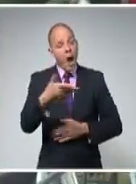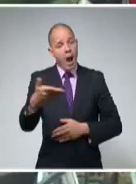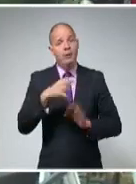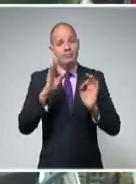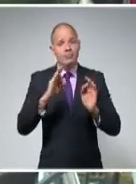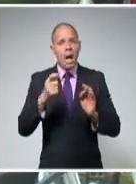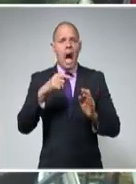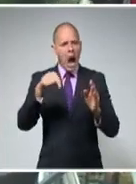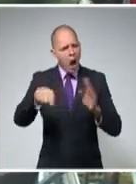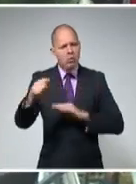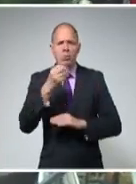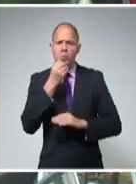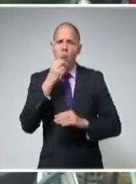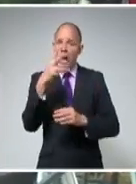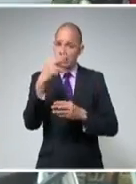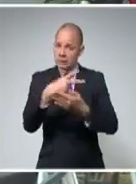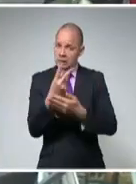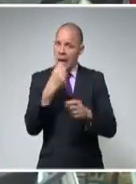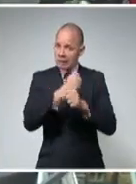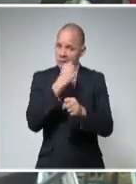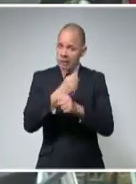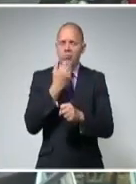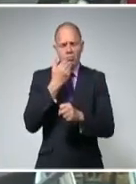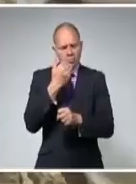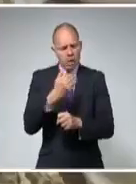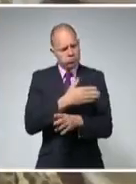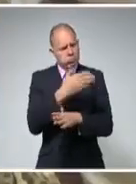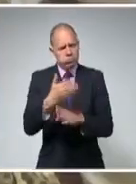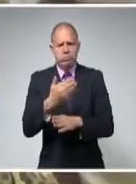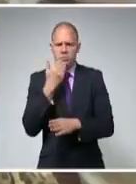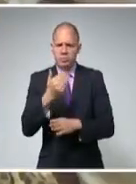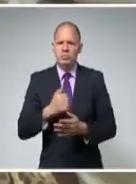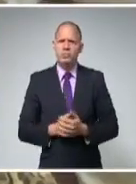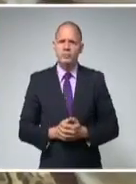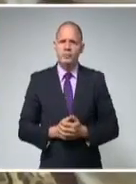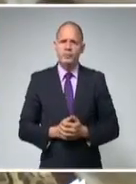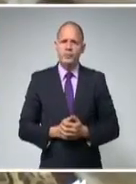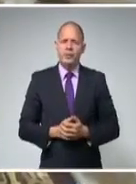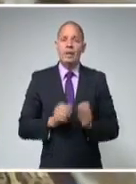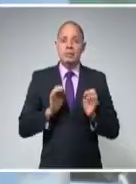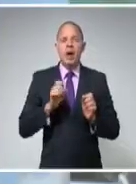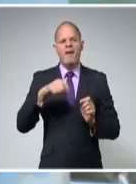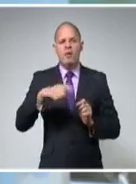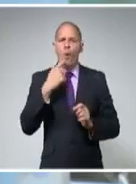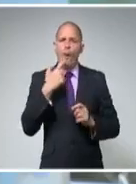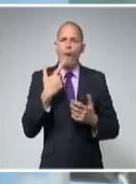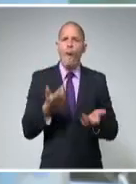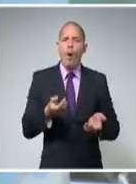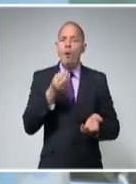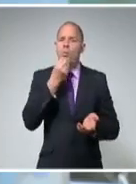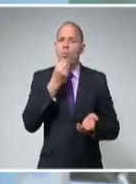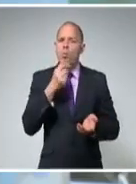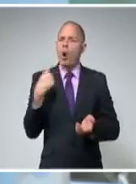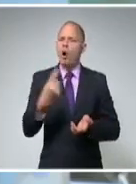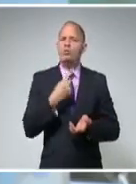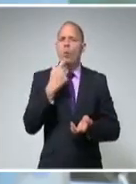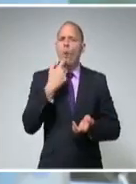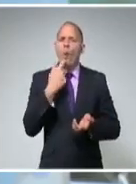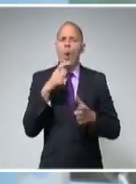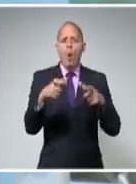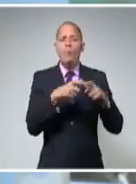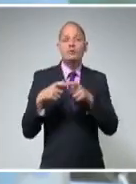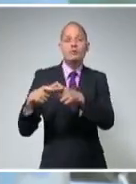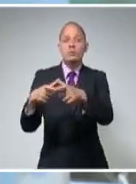jornada se haya extendido en 3 días, que sea en estas condiciones, de que uno pueda aprovechar lo más que pueda en las comisiones de